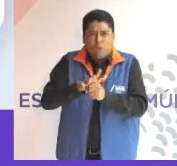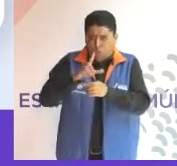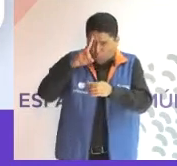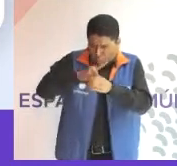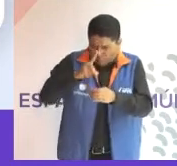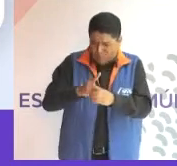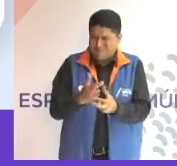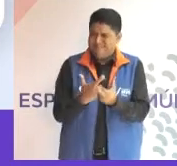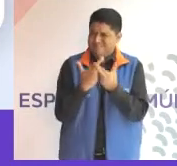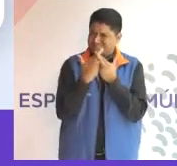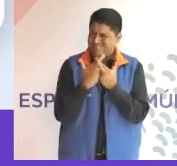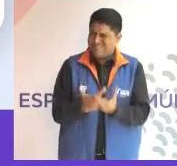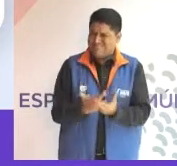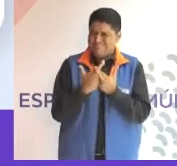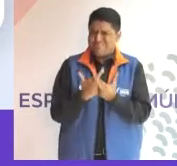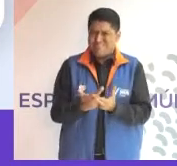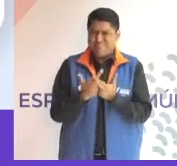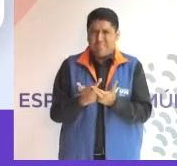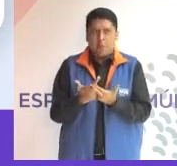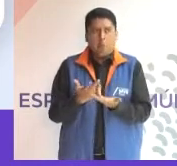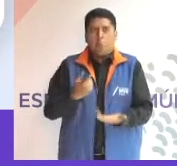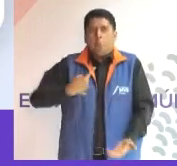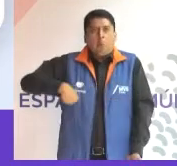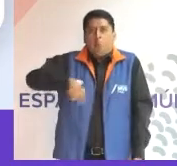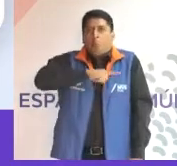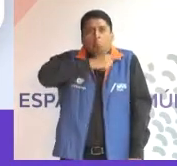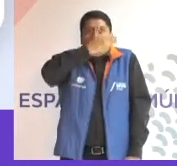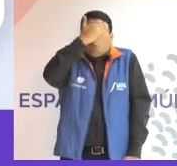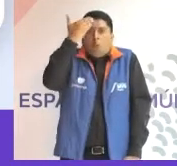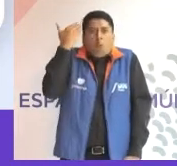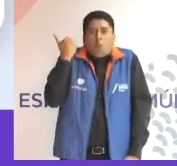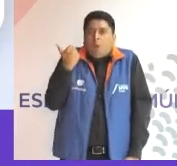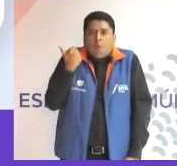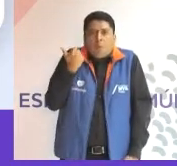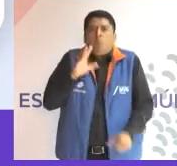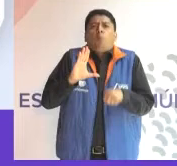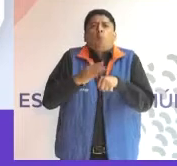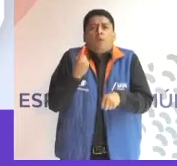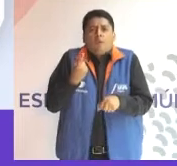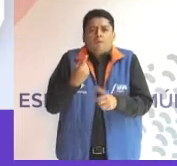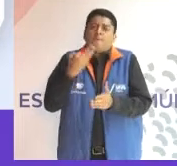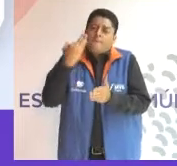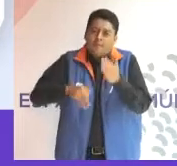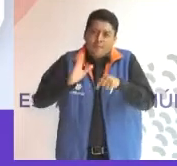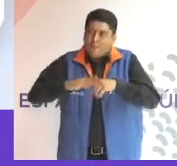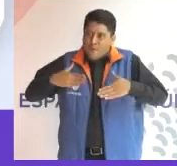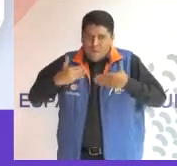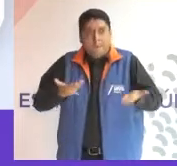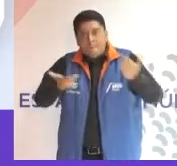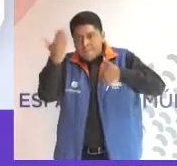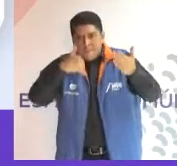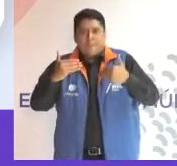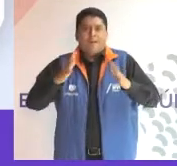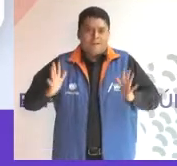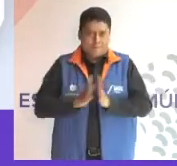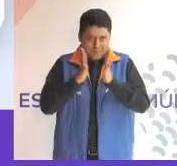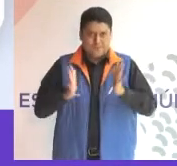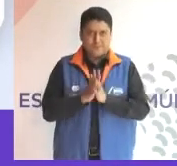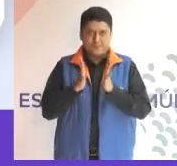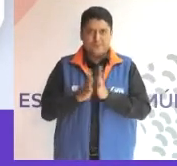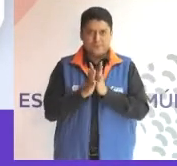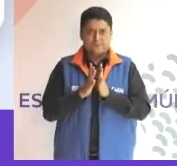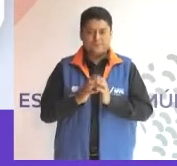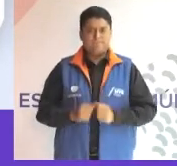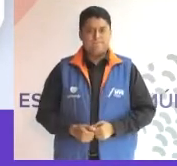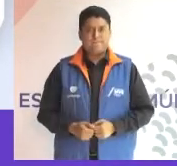lo sabemos más? Más gente para que haya más confianza para participar. También lo que se mencionó ahorita, los